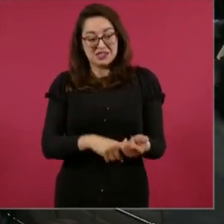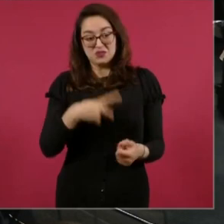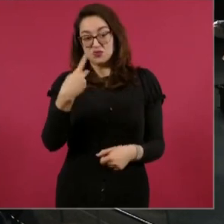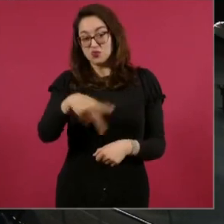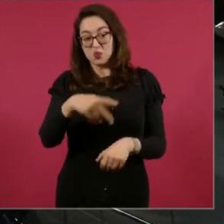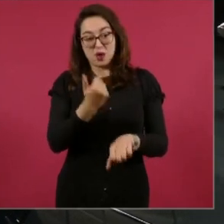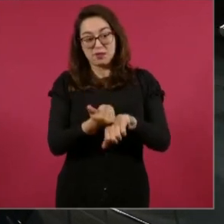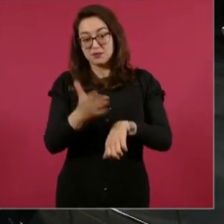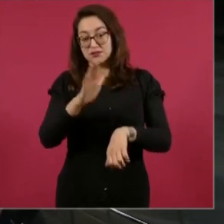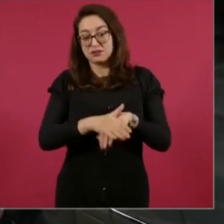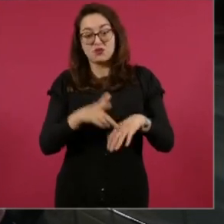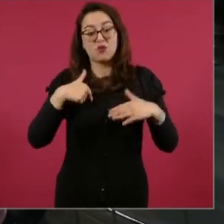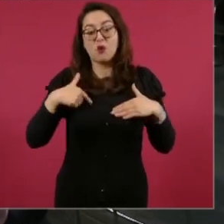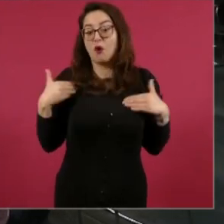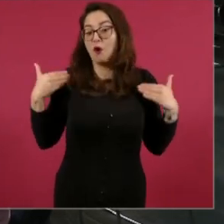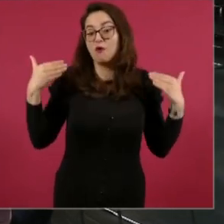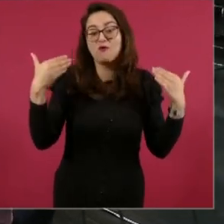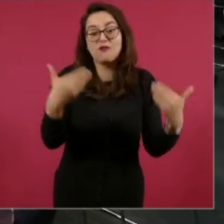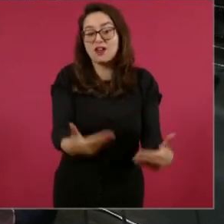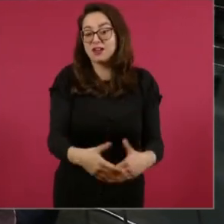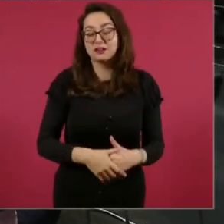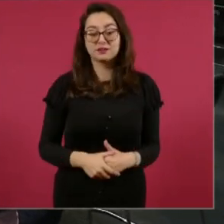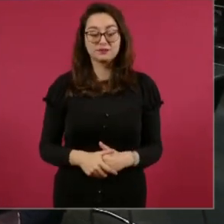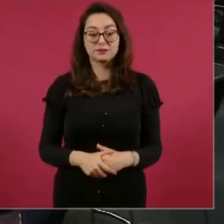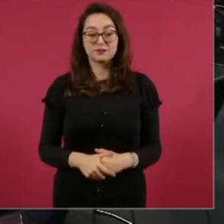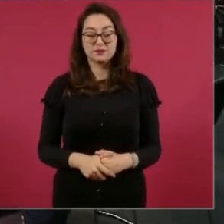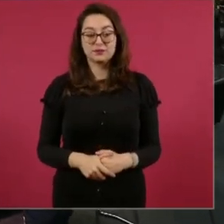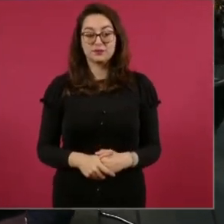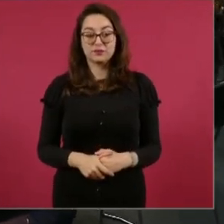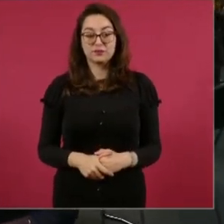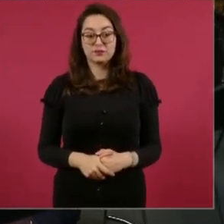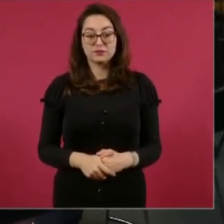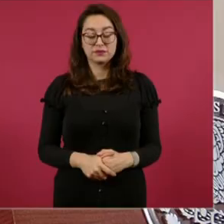muchísima confianza. O sea,